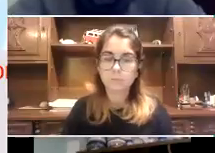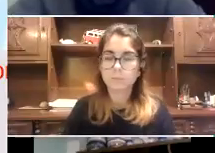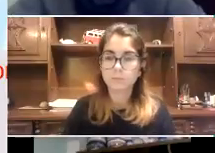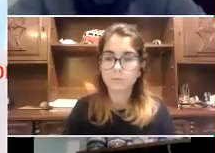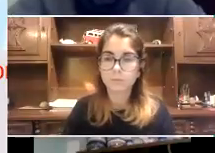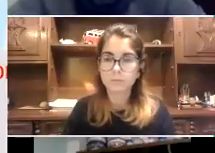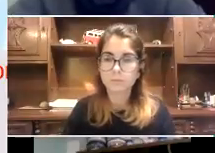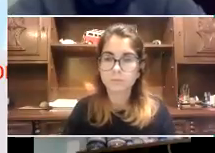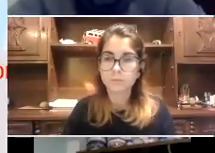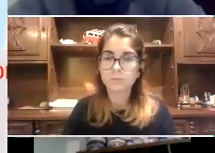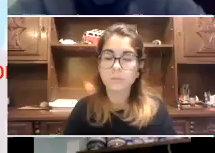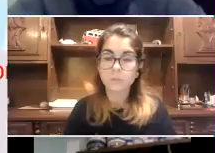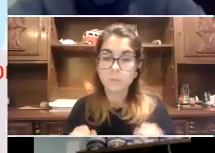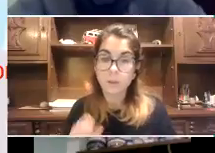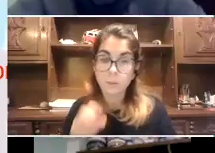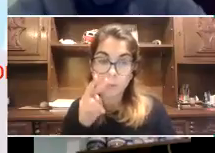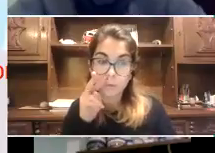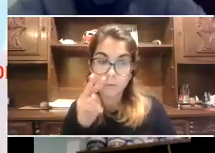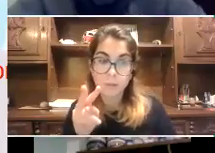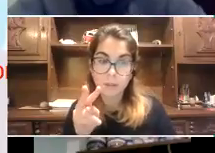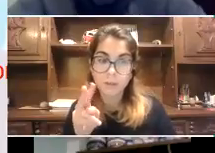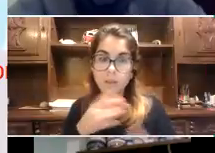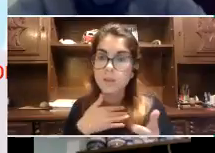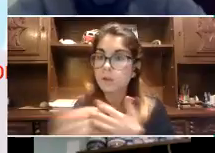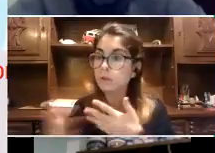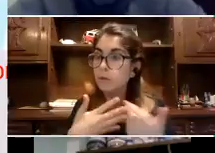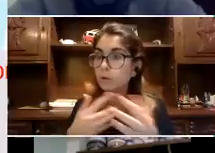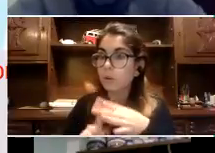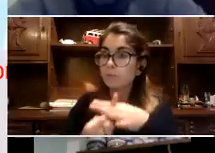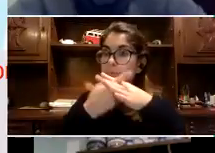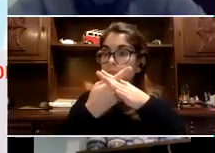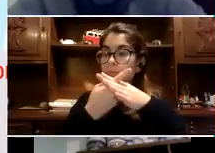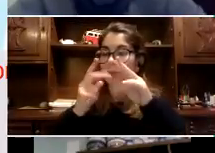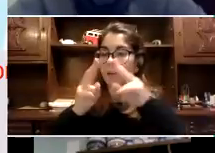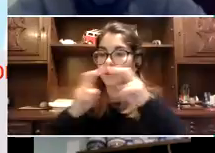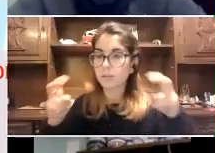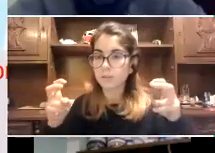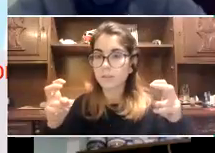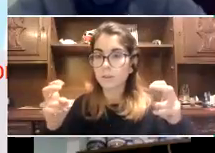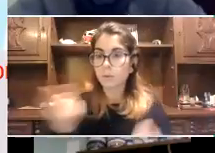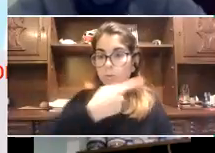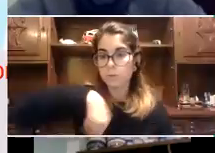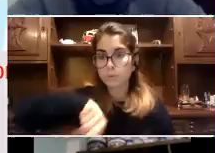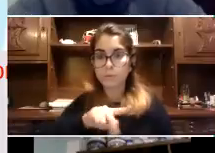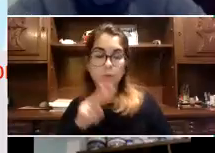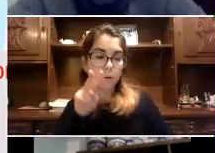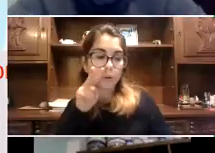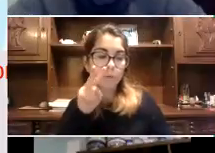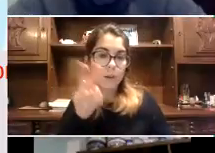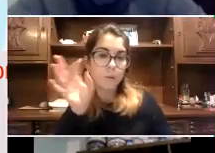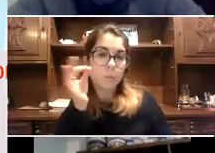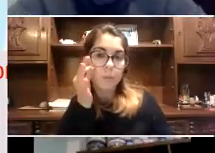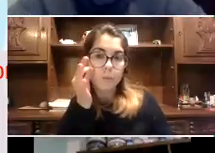Para que visualicemos justamente de dónde proviene el fenómeno eléctrico cuando lo apreciamos o cuando lo observamos en